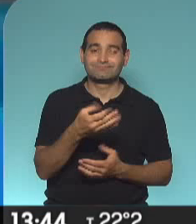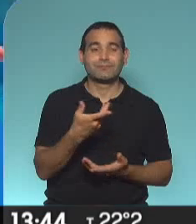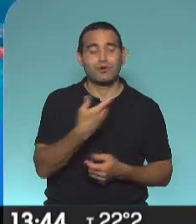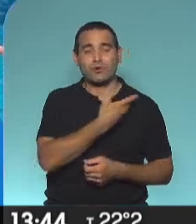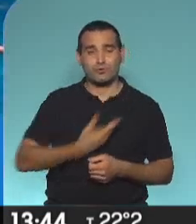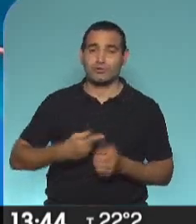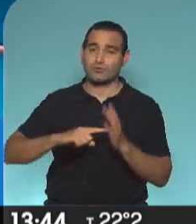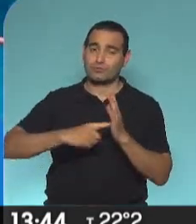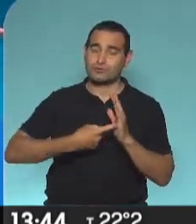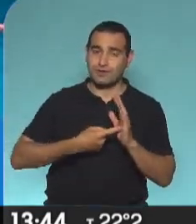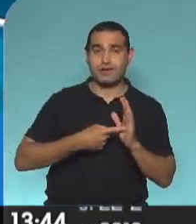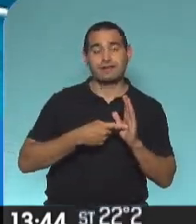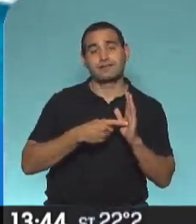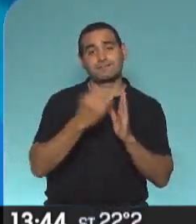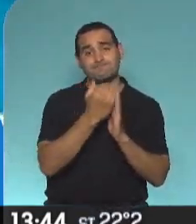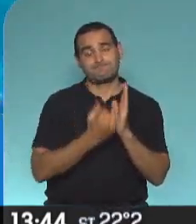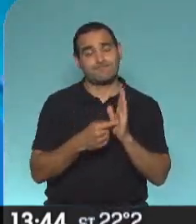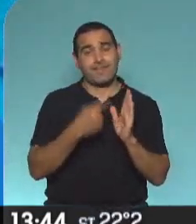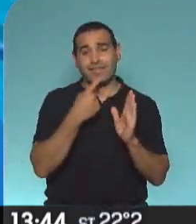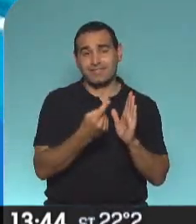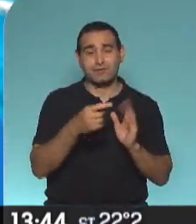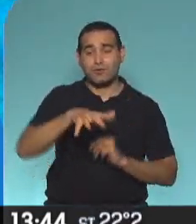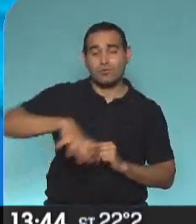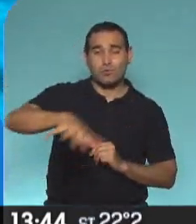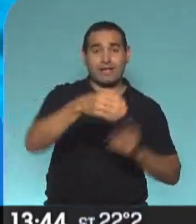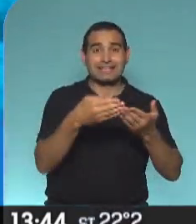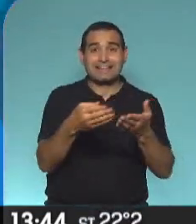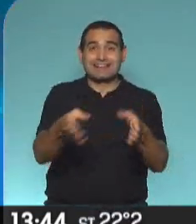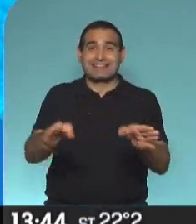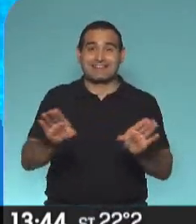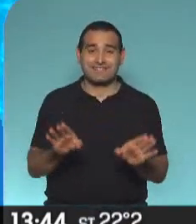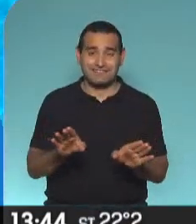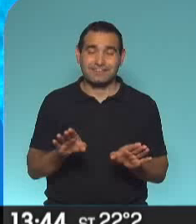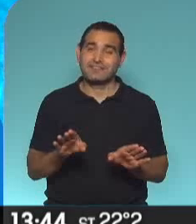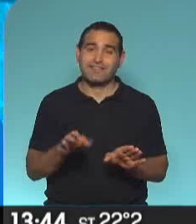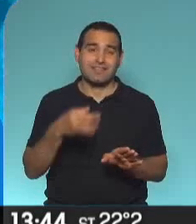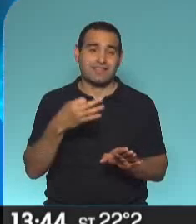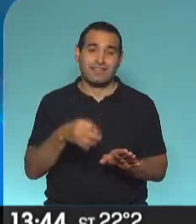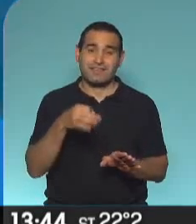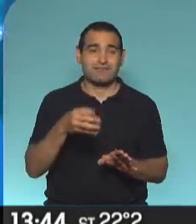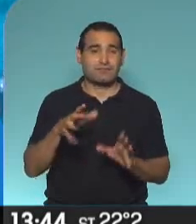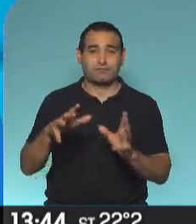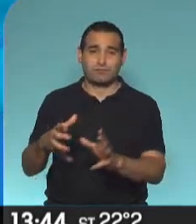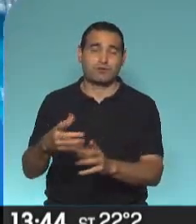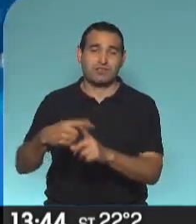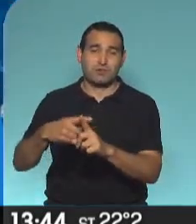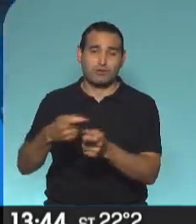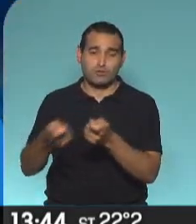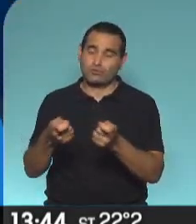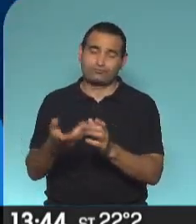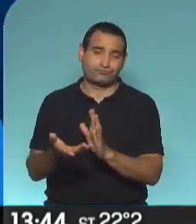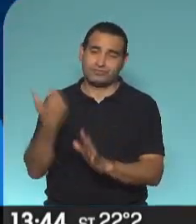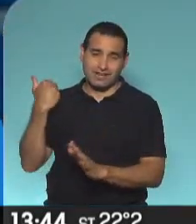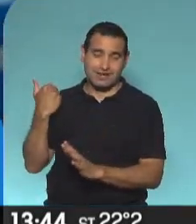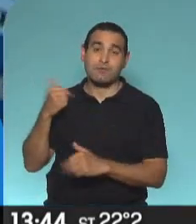gobierno de la ciudad era que todo espacio es libre, al aire libre, entonces se tuvo que sacar el globo. Pero bueno,